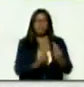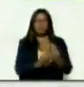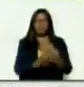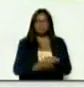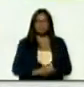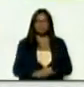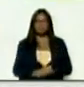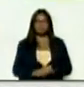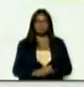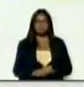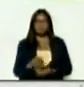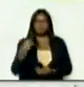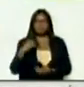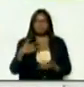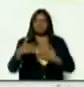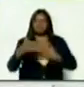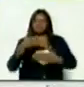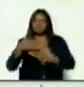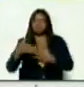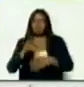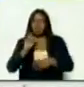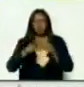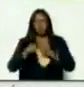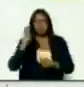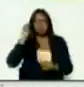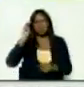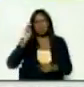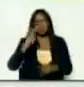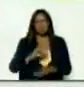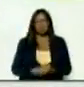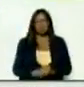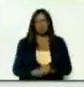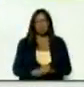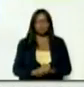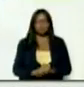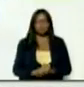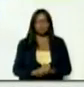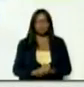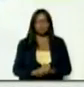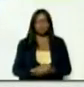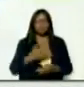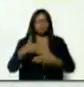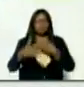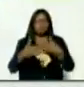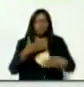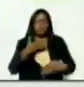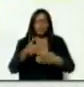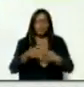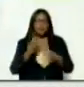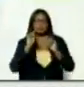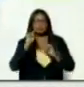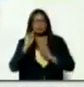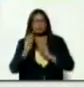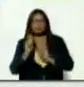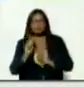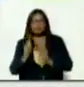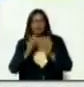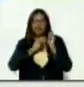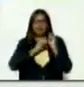tienen interacción con algunos maestros intercambian documentos tareas